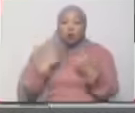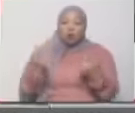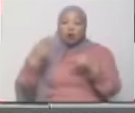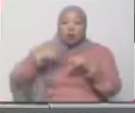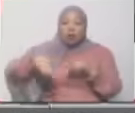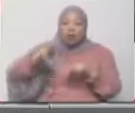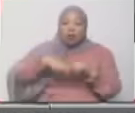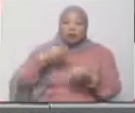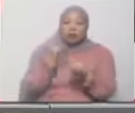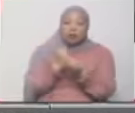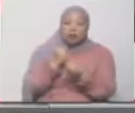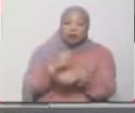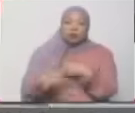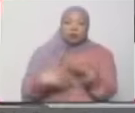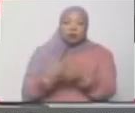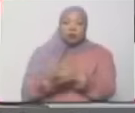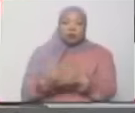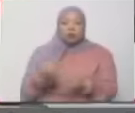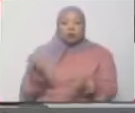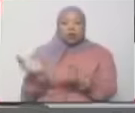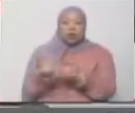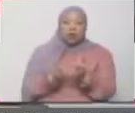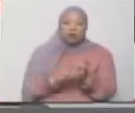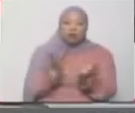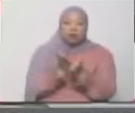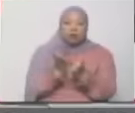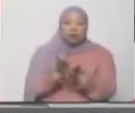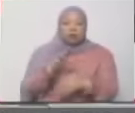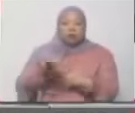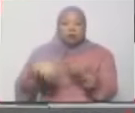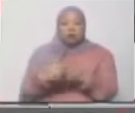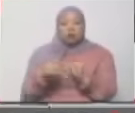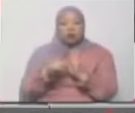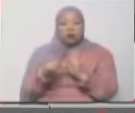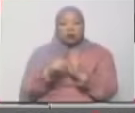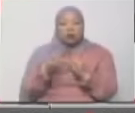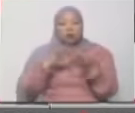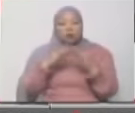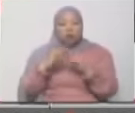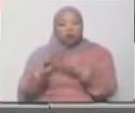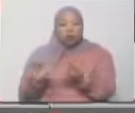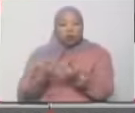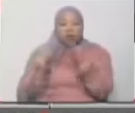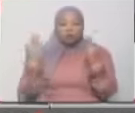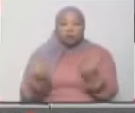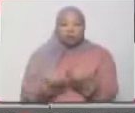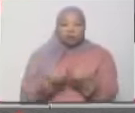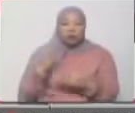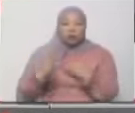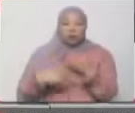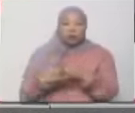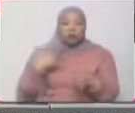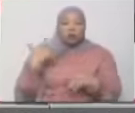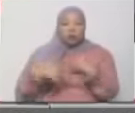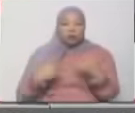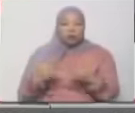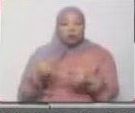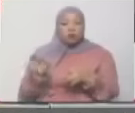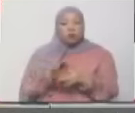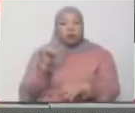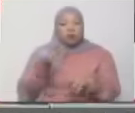niña, en el aula, en la escuela, en el liceo, en la comunidad, en la familia, para que sea un